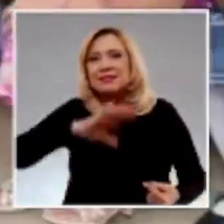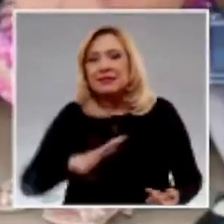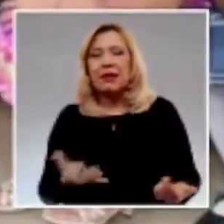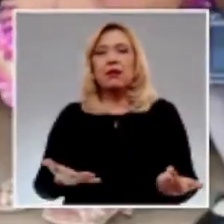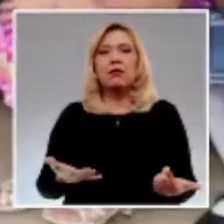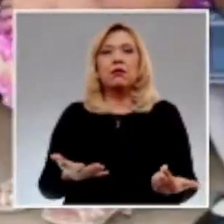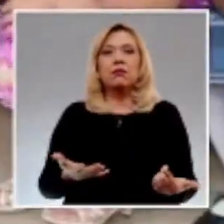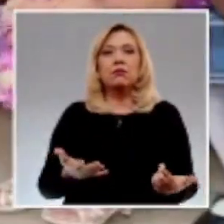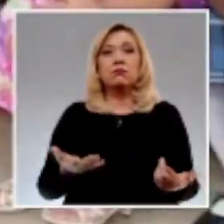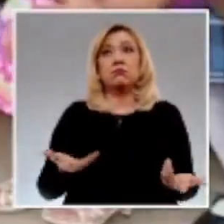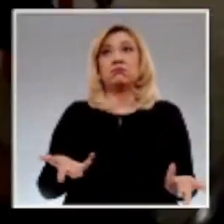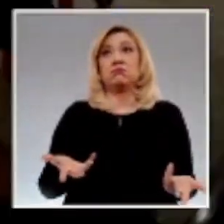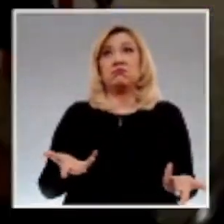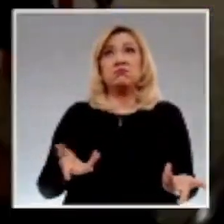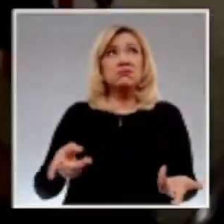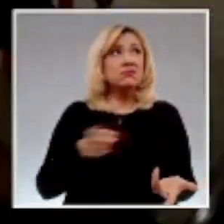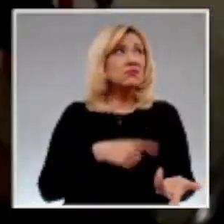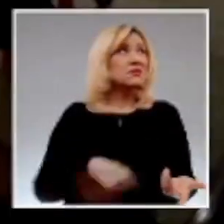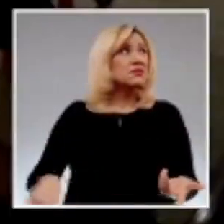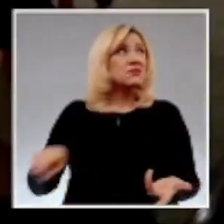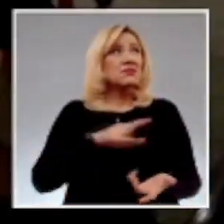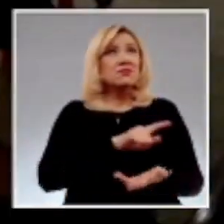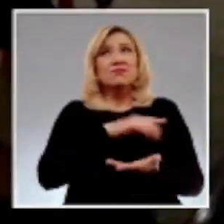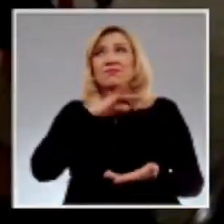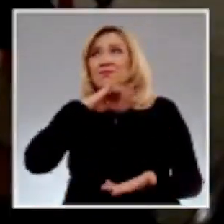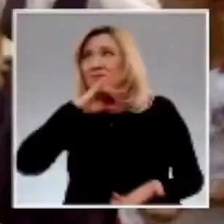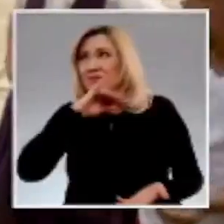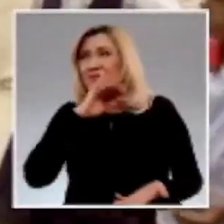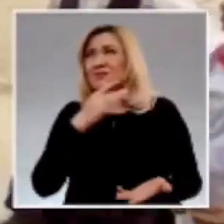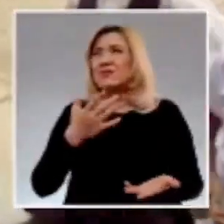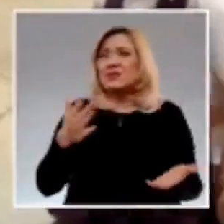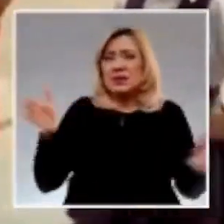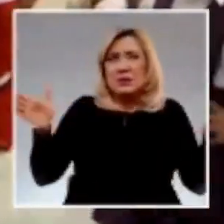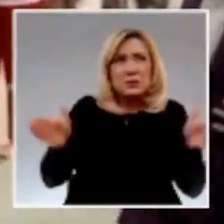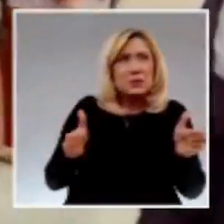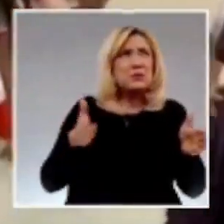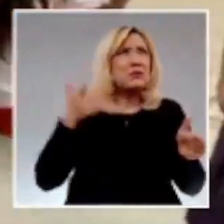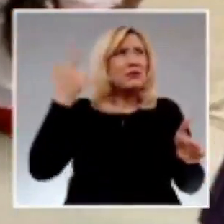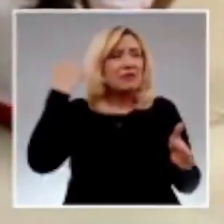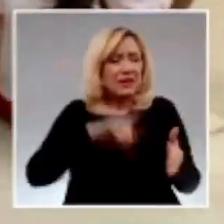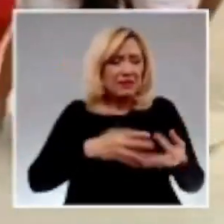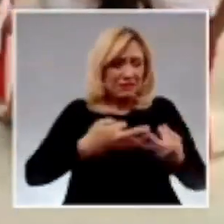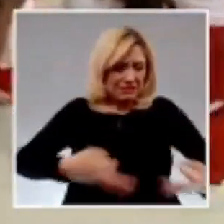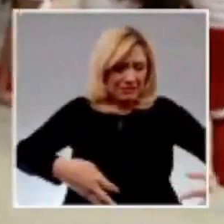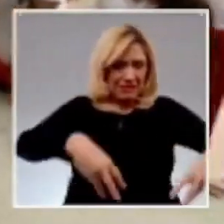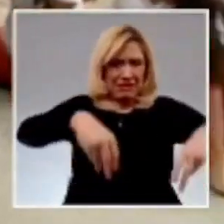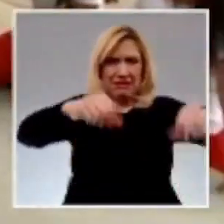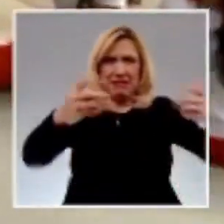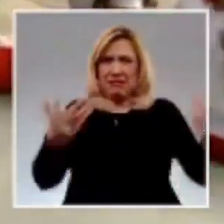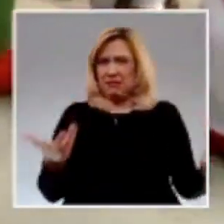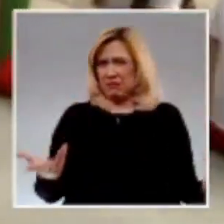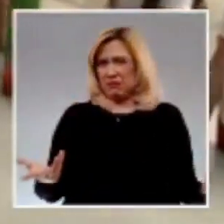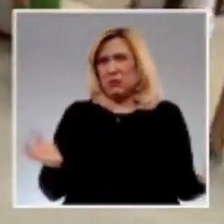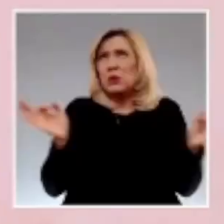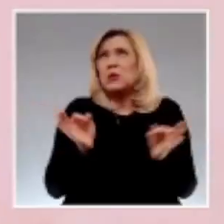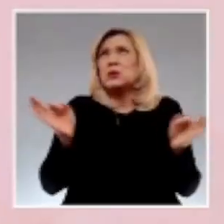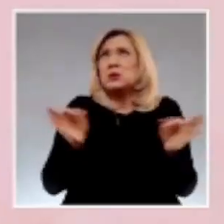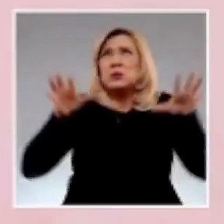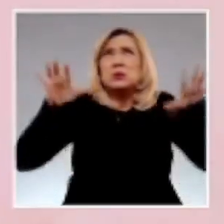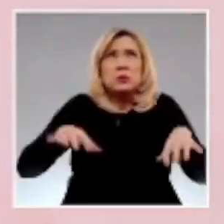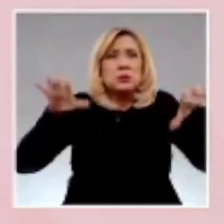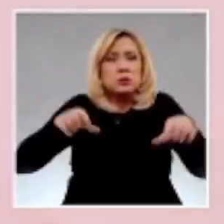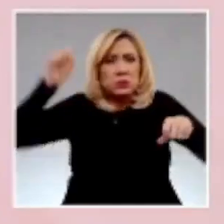a condiciones insalubres, inhumanas e ineficientes. En consecuencia, esas fallas negaban la prestación del servicio público